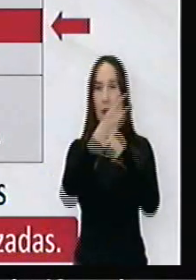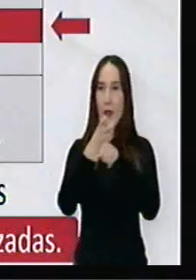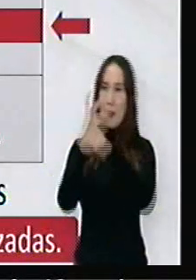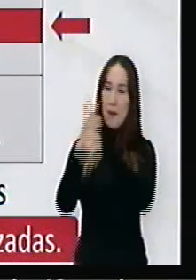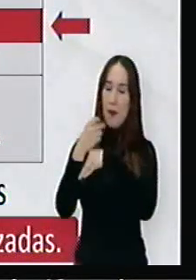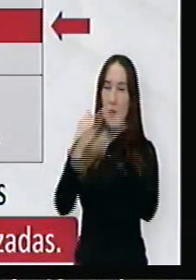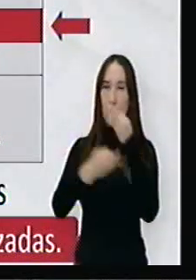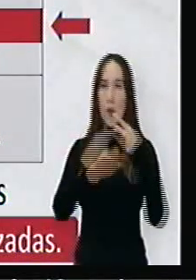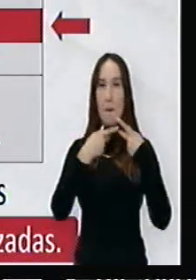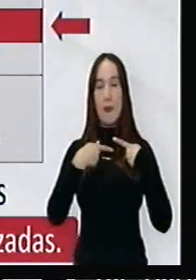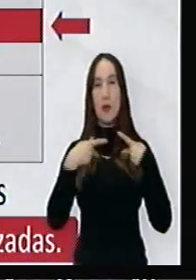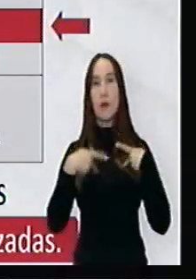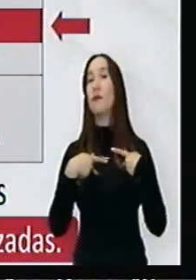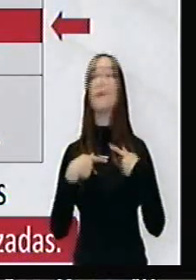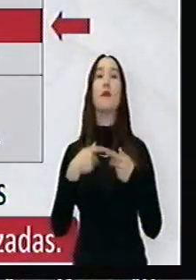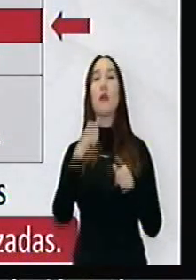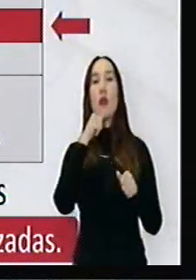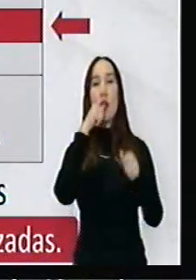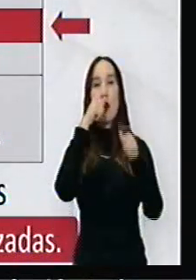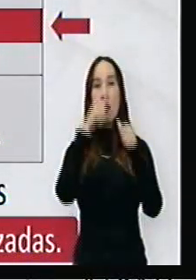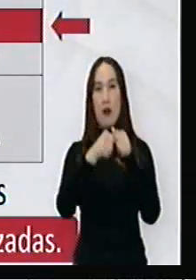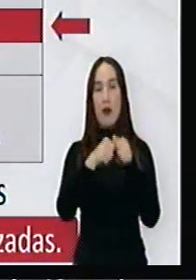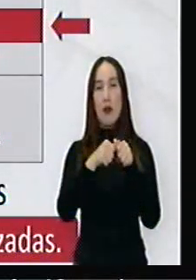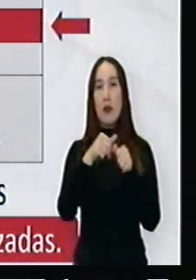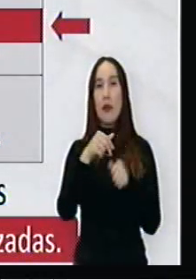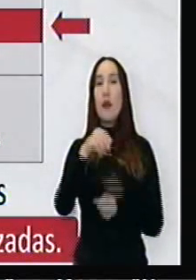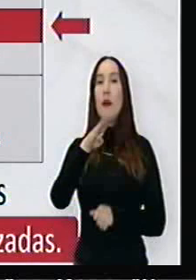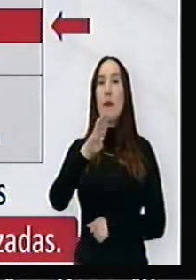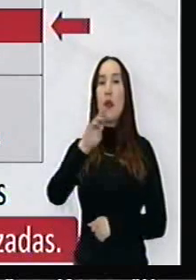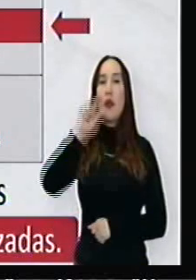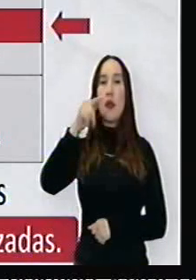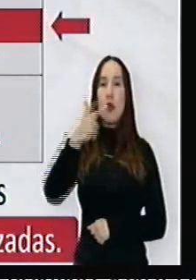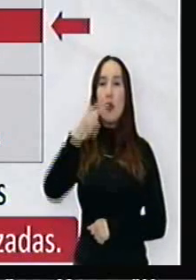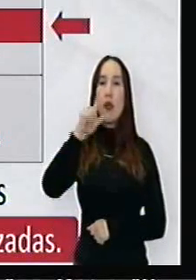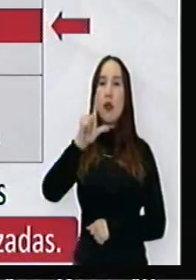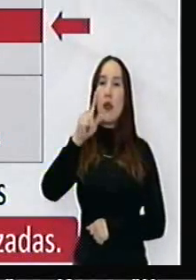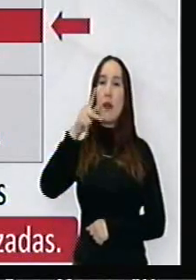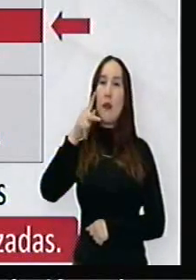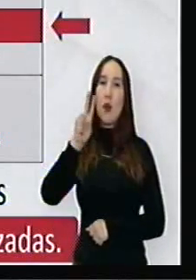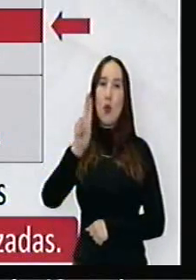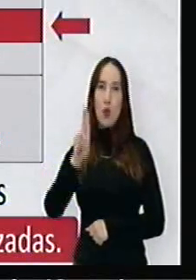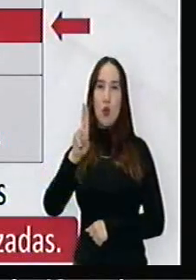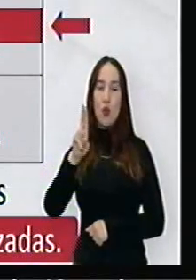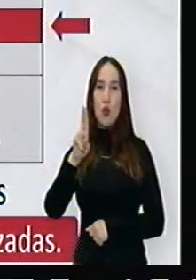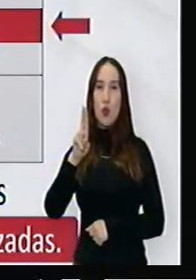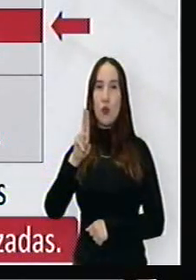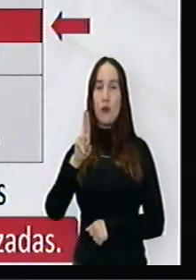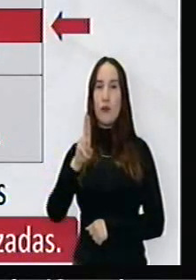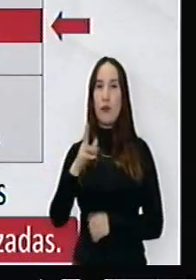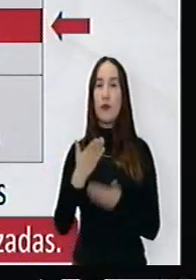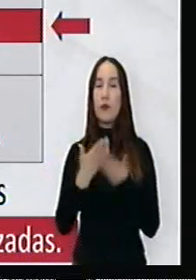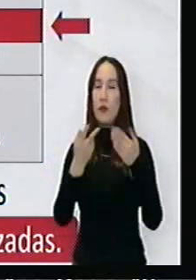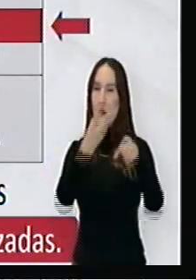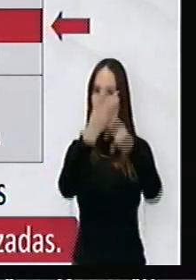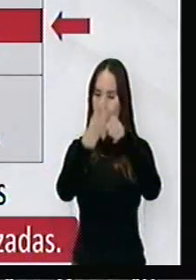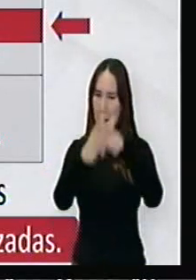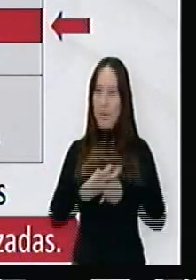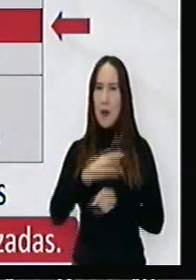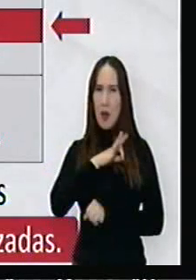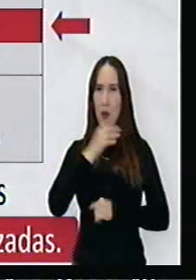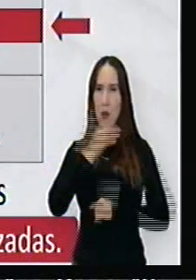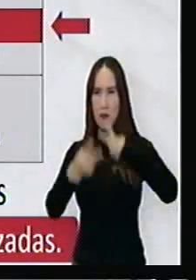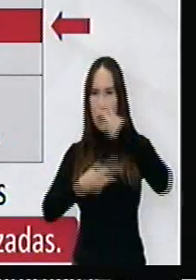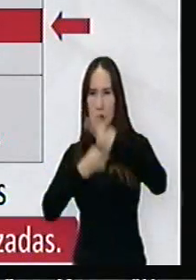a las personas que su apellido empieza con B, G, L, P y U. Se les invita a que acudan a